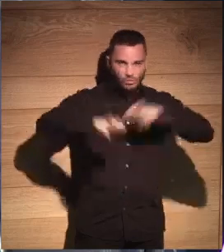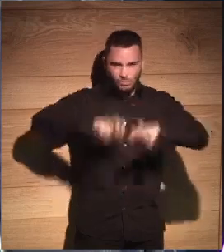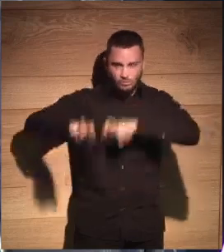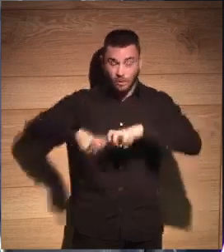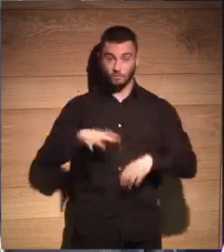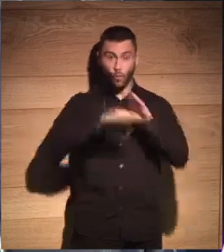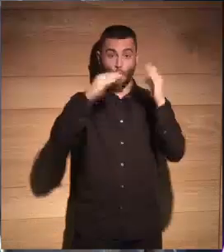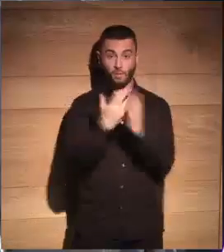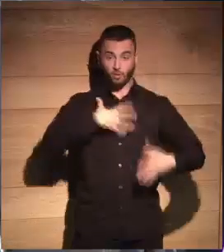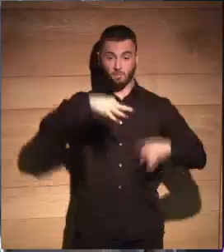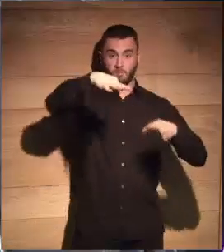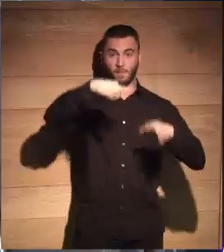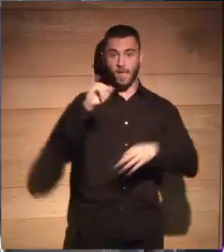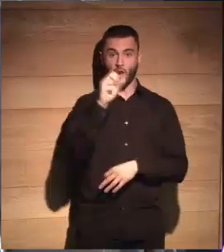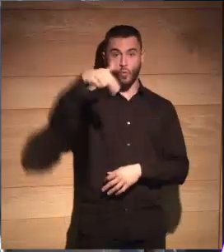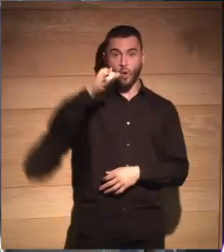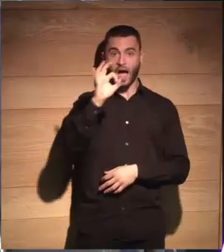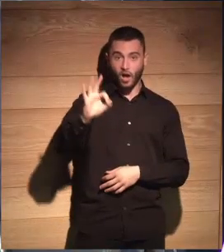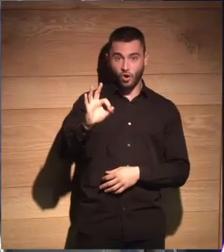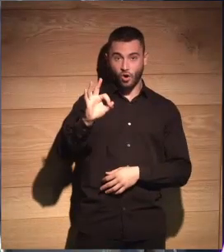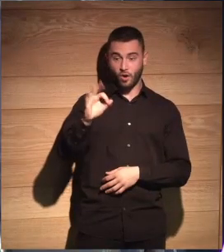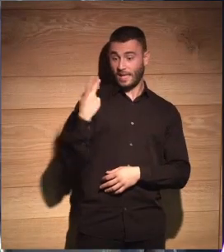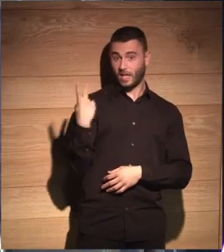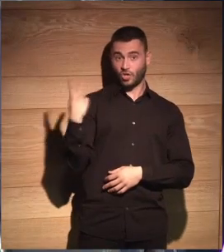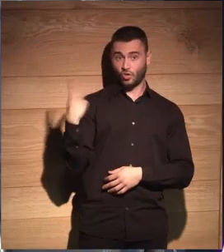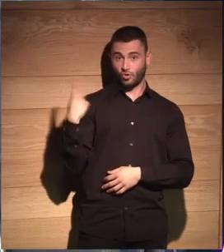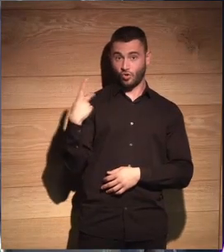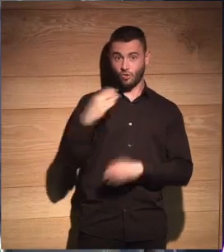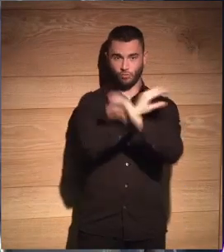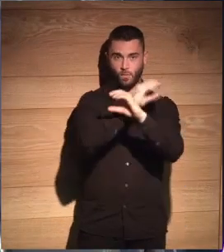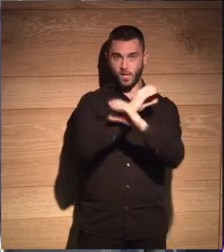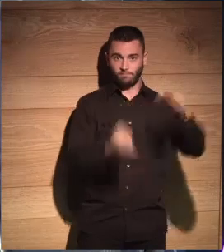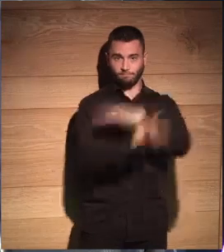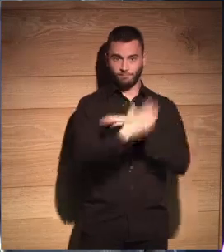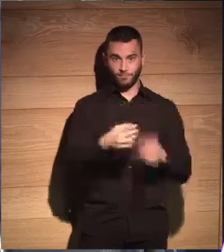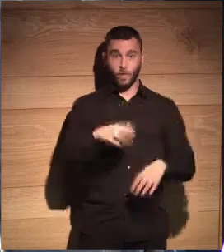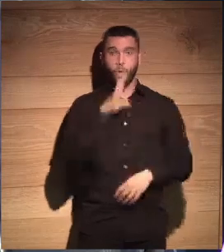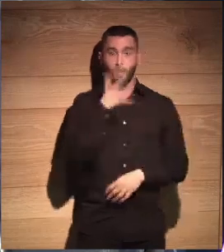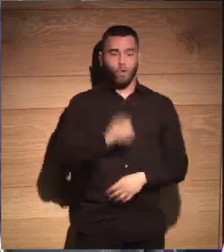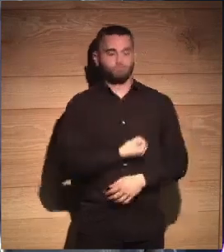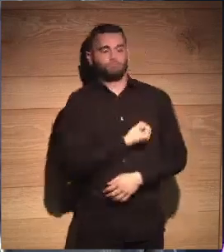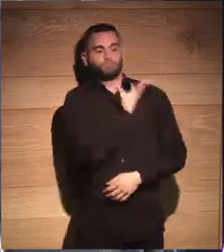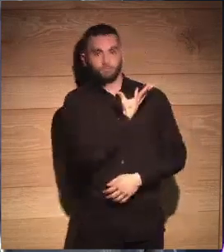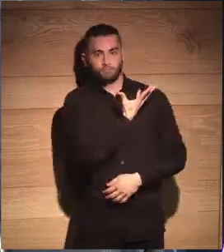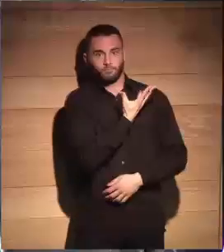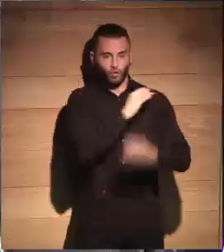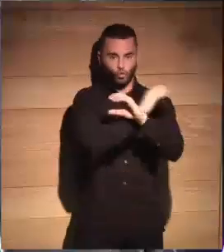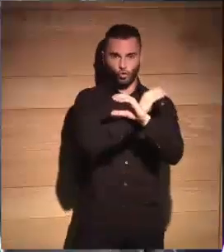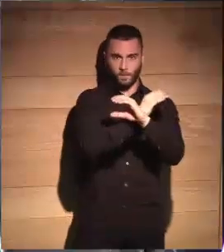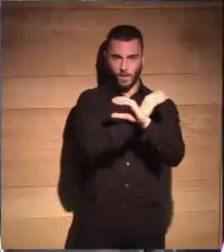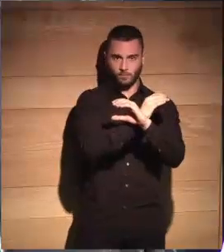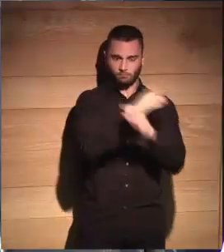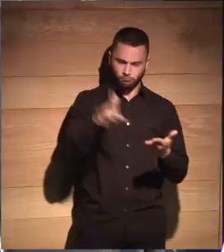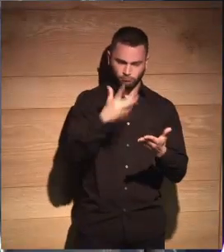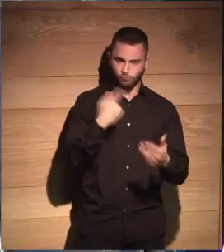en papel, que Juanjo Guarnido y yo hicimos a través del cómic, porque nuestra pasión era el medio del cómic y de los